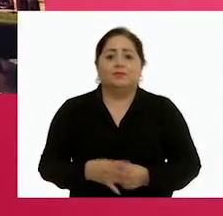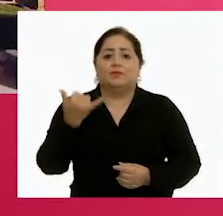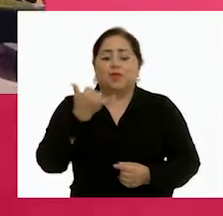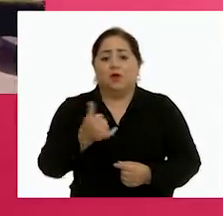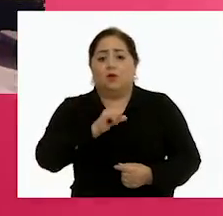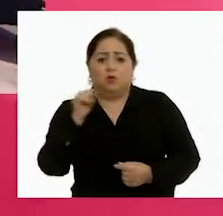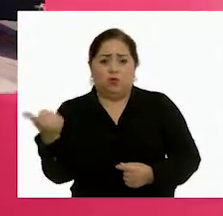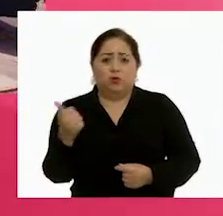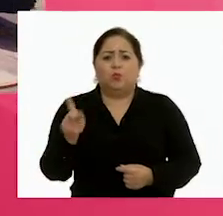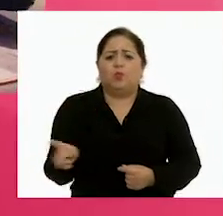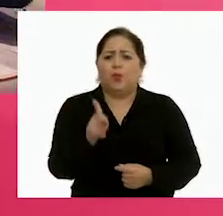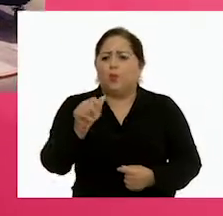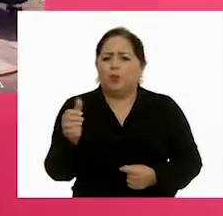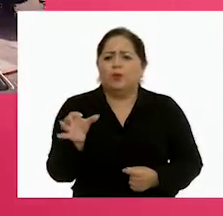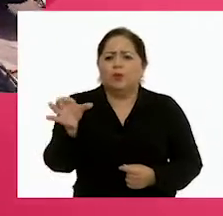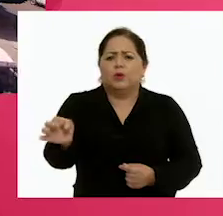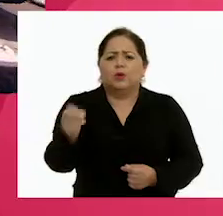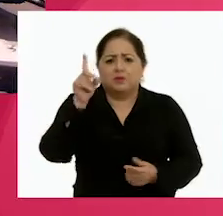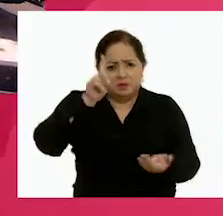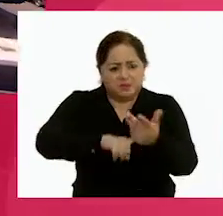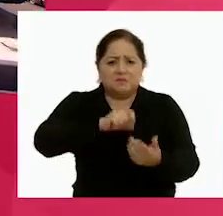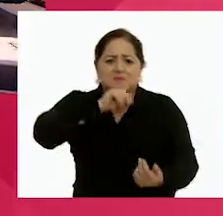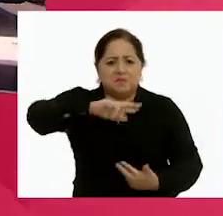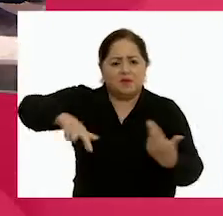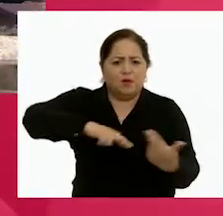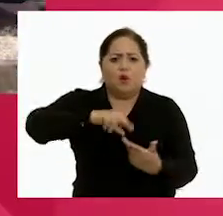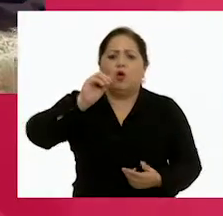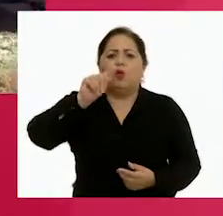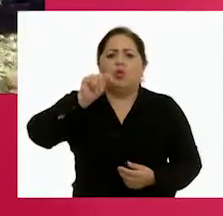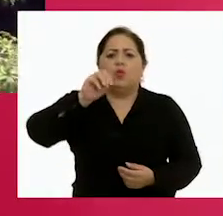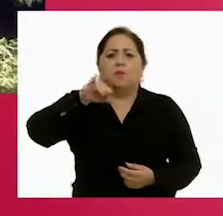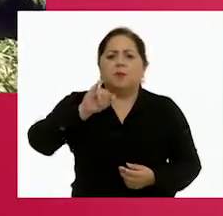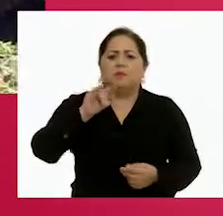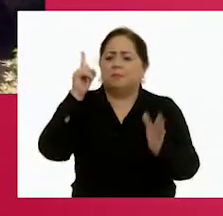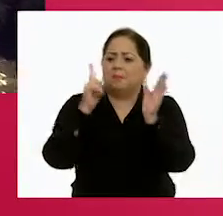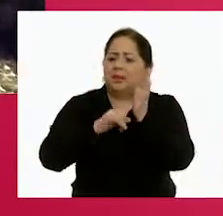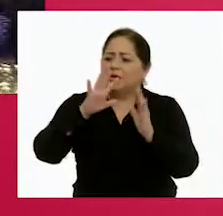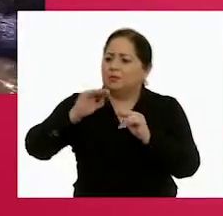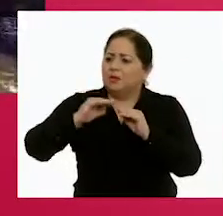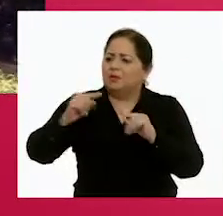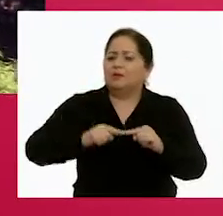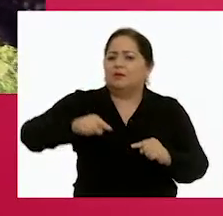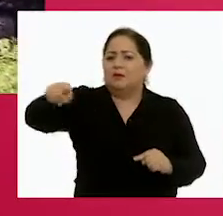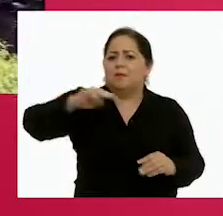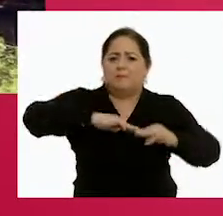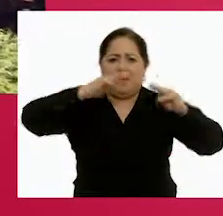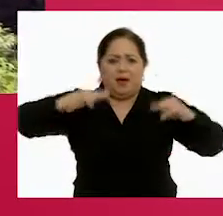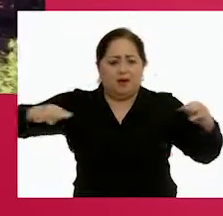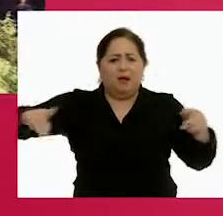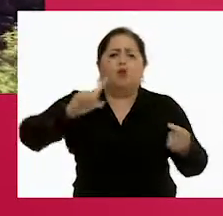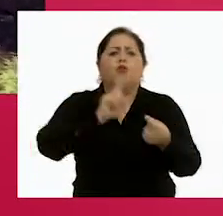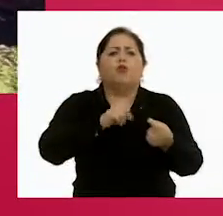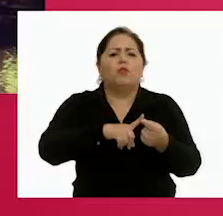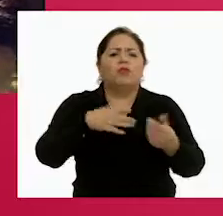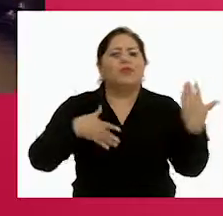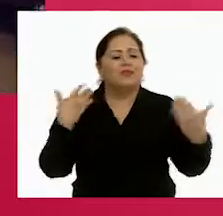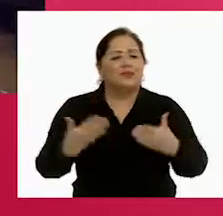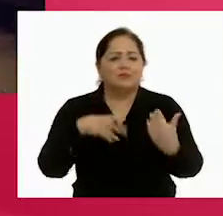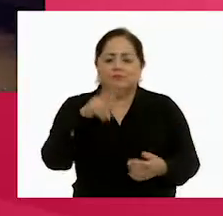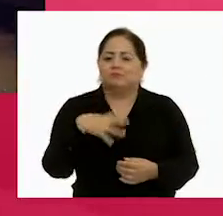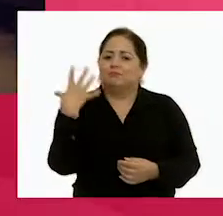Ixmiquilpan es un pequeño poblado situado dentro de la región Otomí, a más de 1,500 metros sobre el nivel del mar, en donde se disfruta de